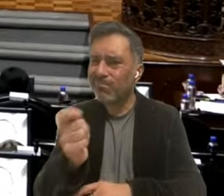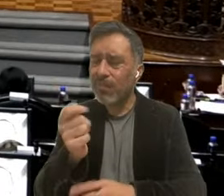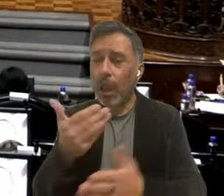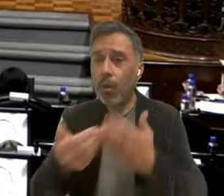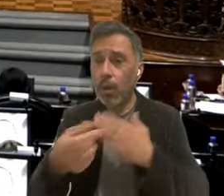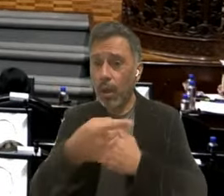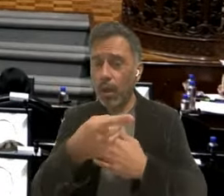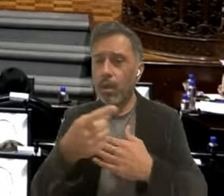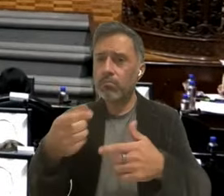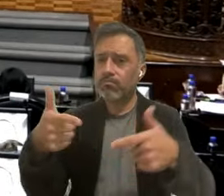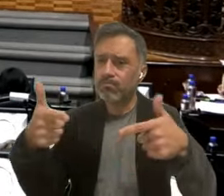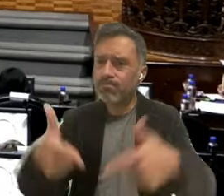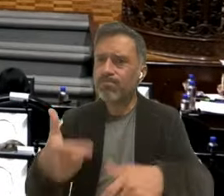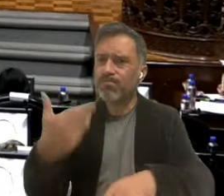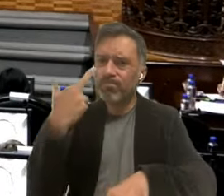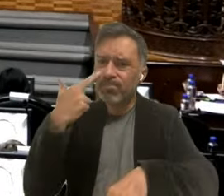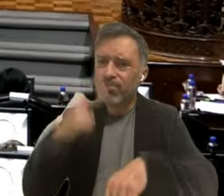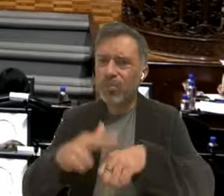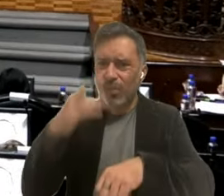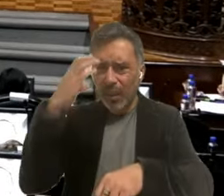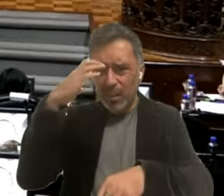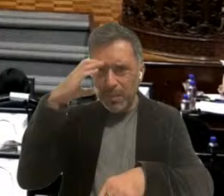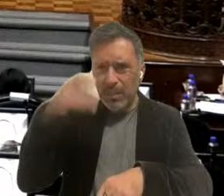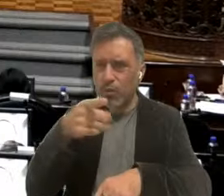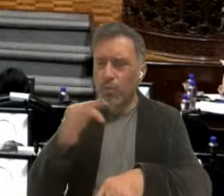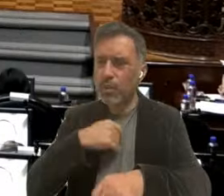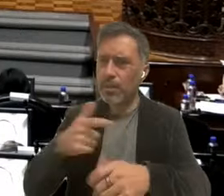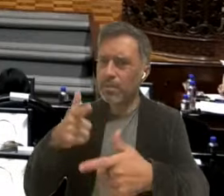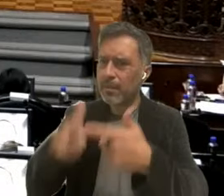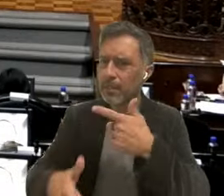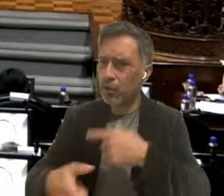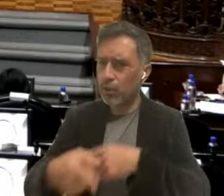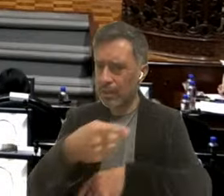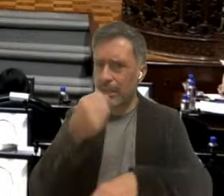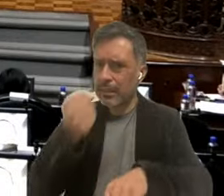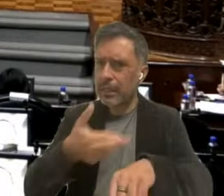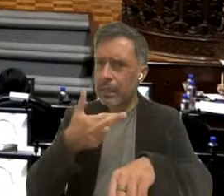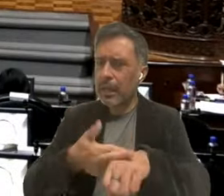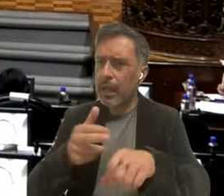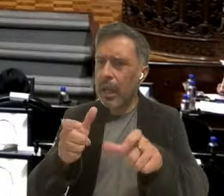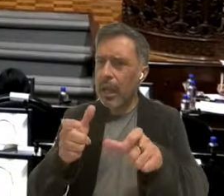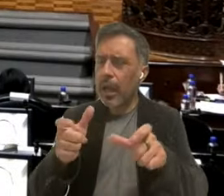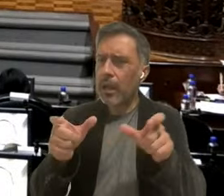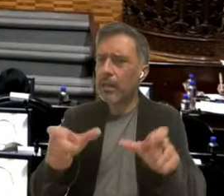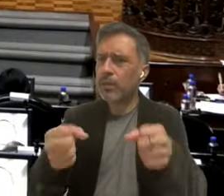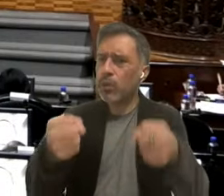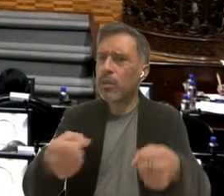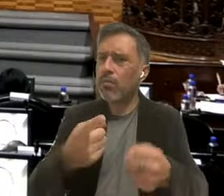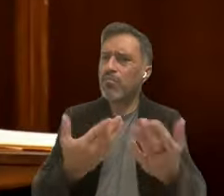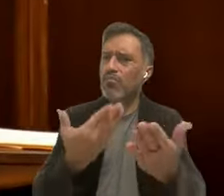del delito que se implementarán desde la Secretaría de Seguridad? Muchas gracias por su atención.